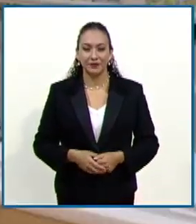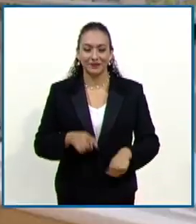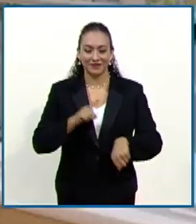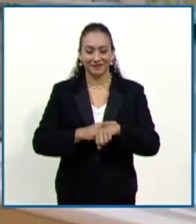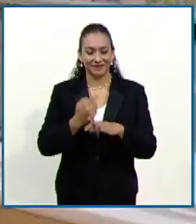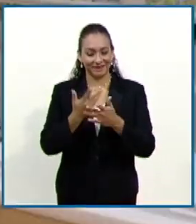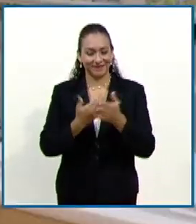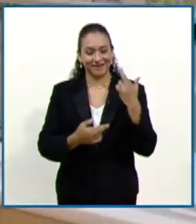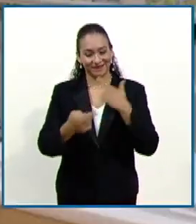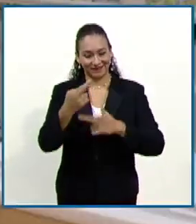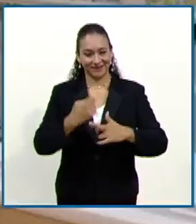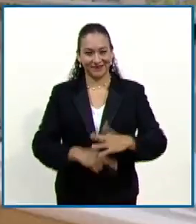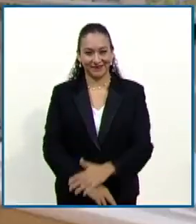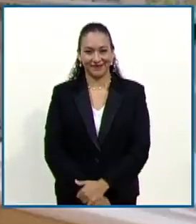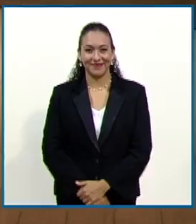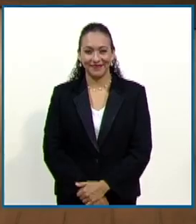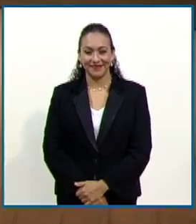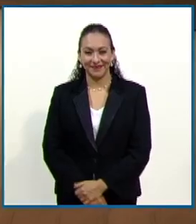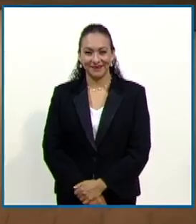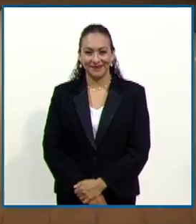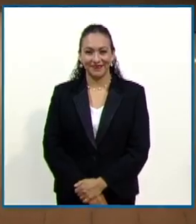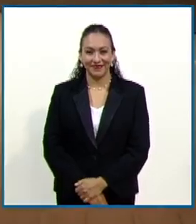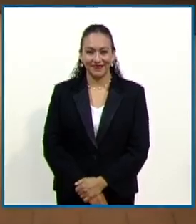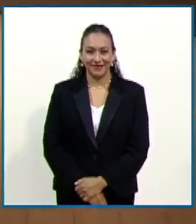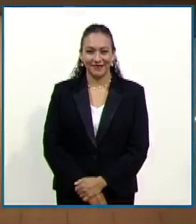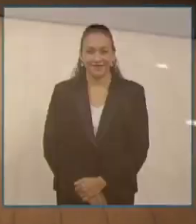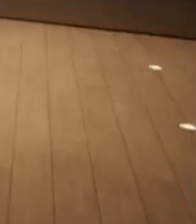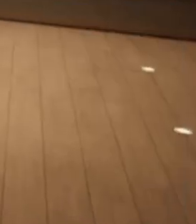Vamos a una pausa, ya regresamos.